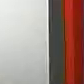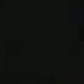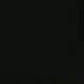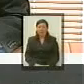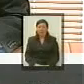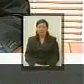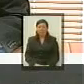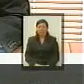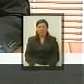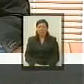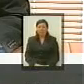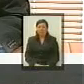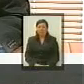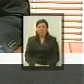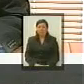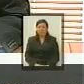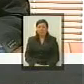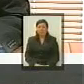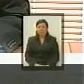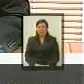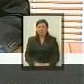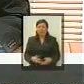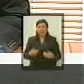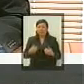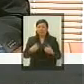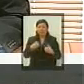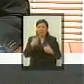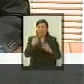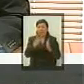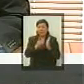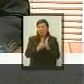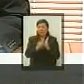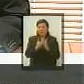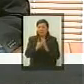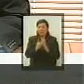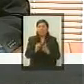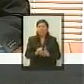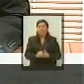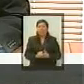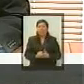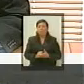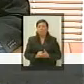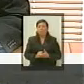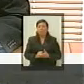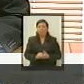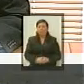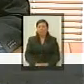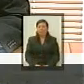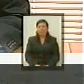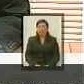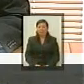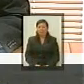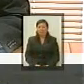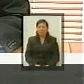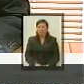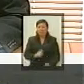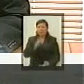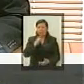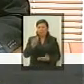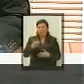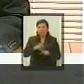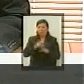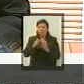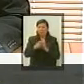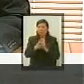congreso colegas congresistas tenemos tres dictamen el primer dictamen es el recaído en el